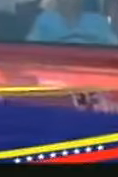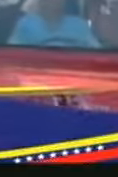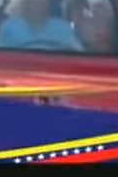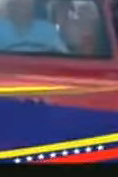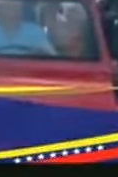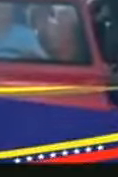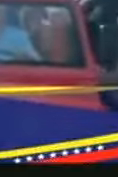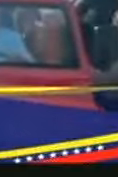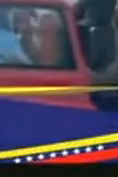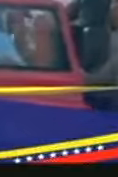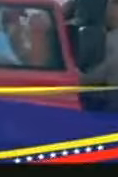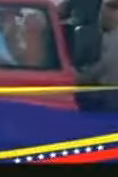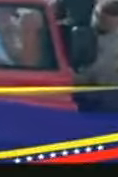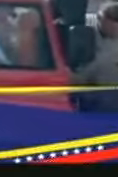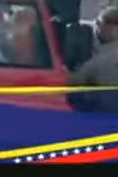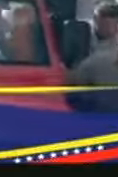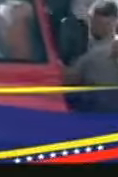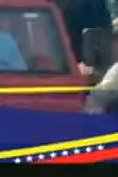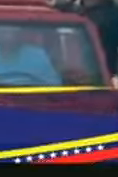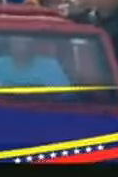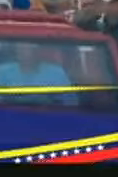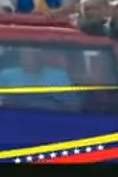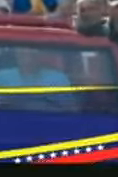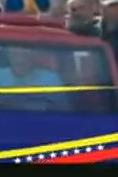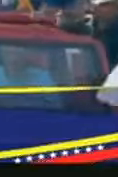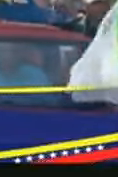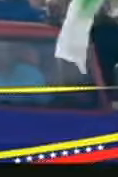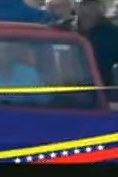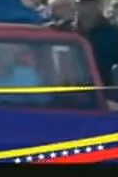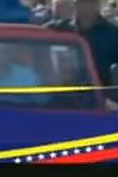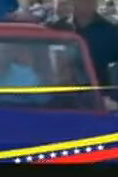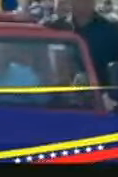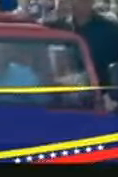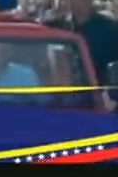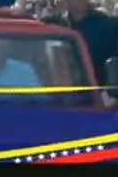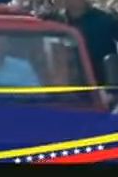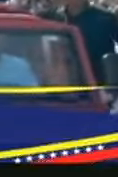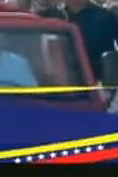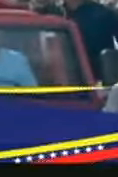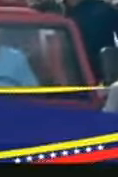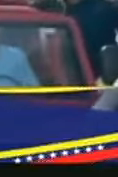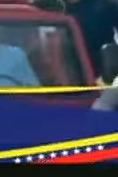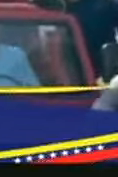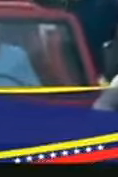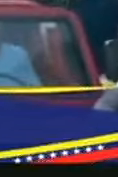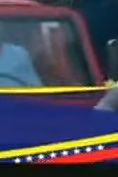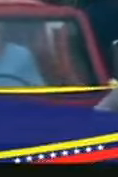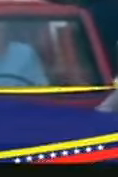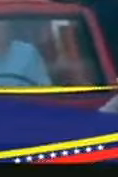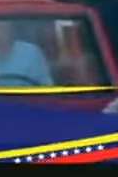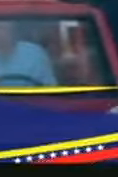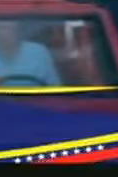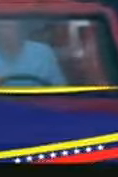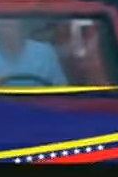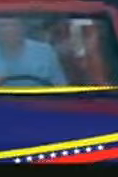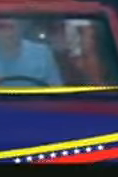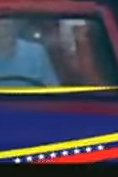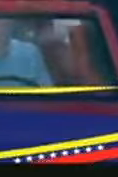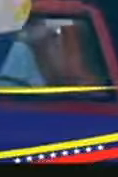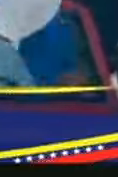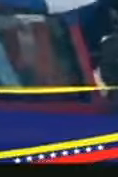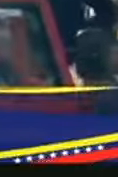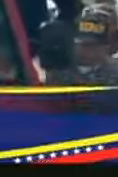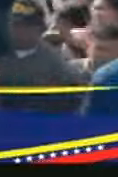de cada rincón de nuestra nación para apoyar no solamente a la revolución bolivariana, sino a esos proyectos